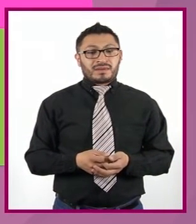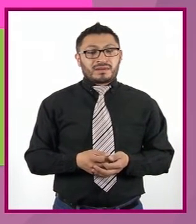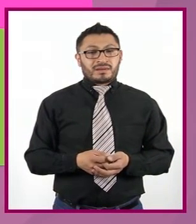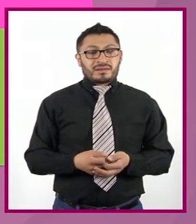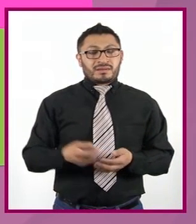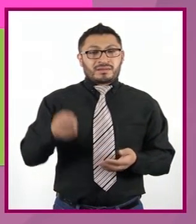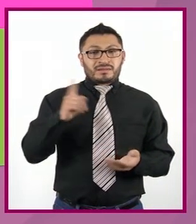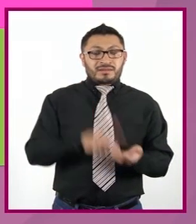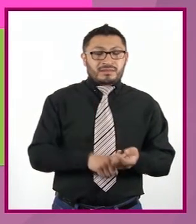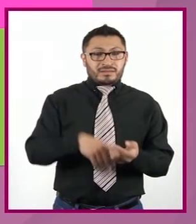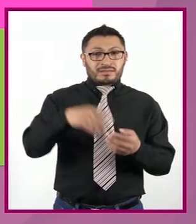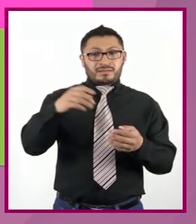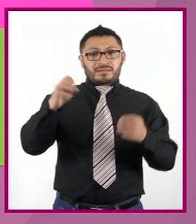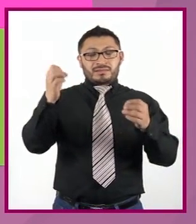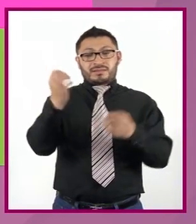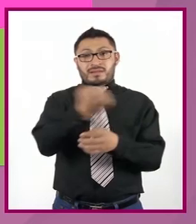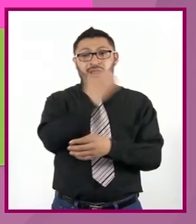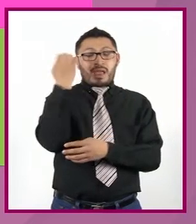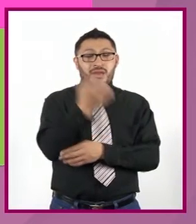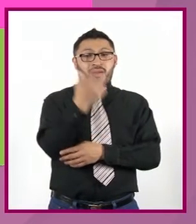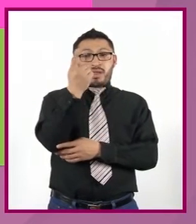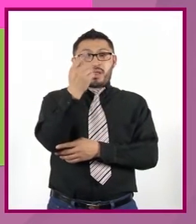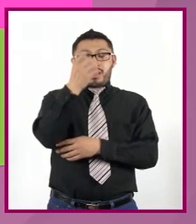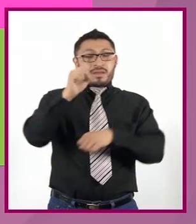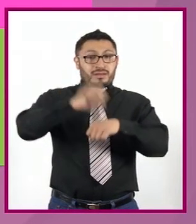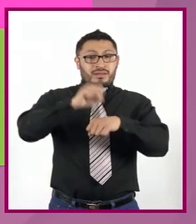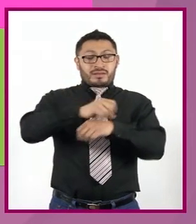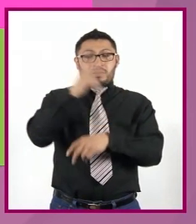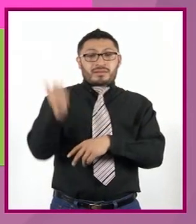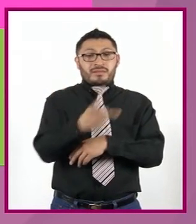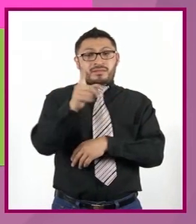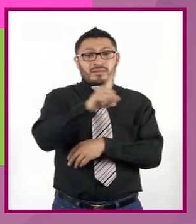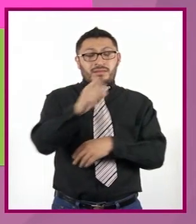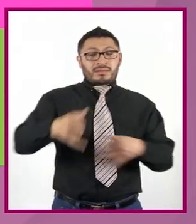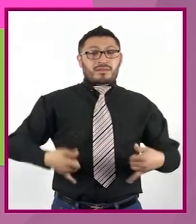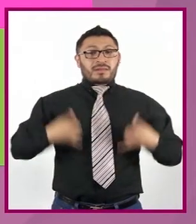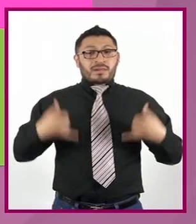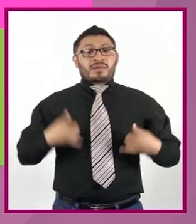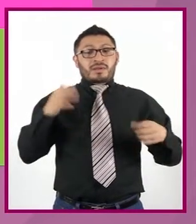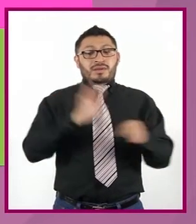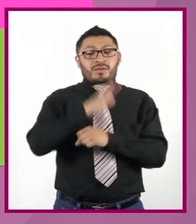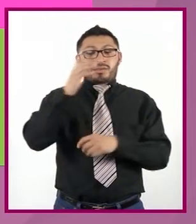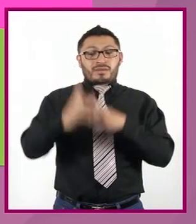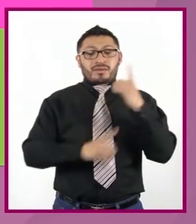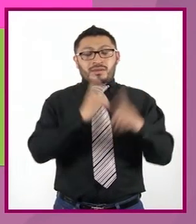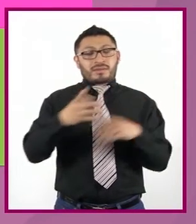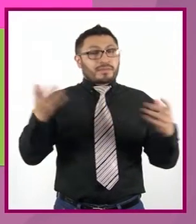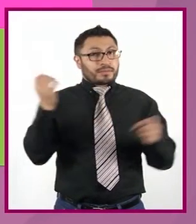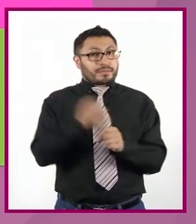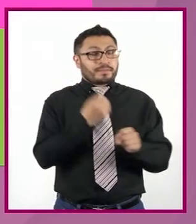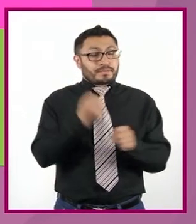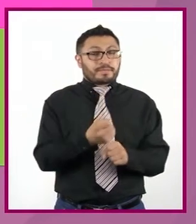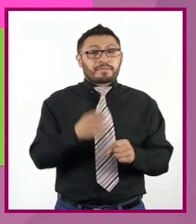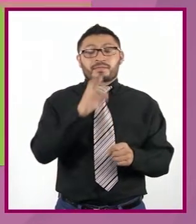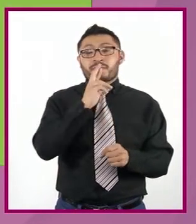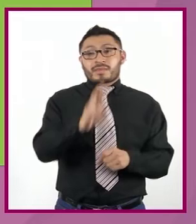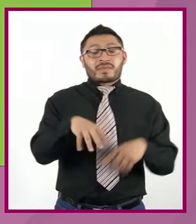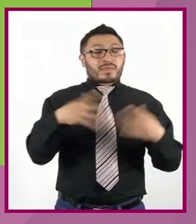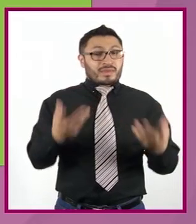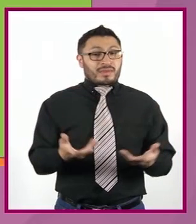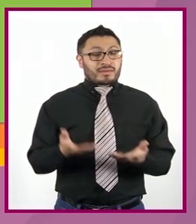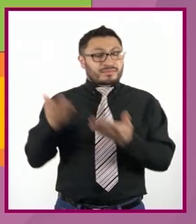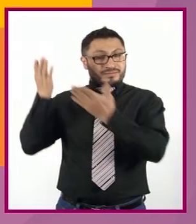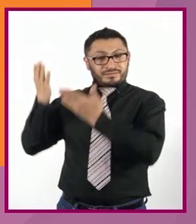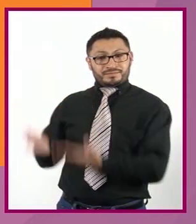En una telesecundaria se encuestó a 100 adolescentes sobre qué deporte practican y se obtuvo la